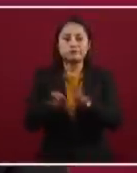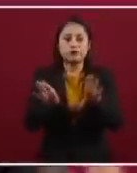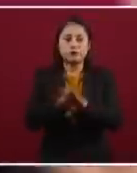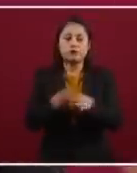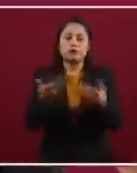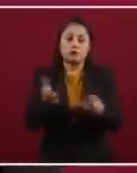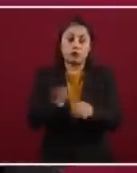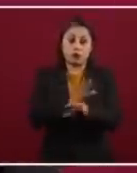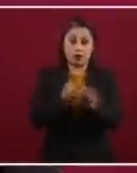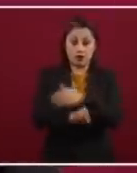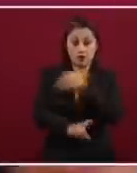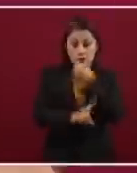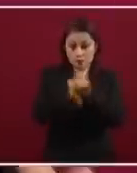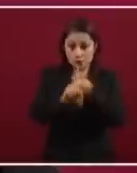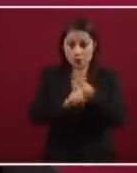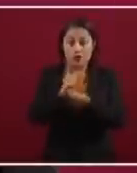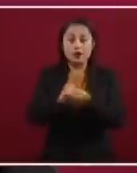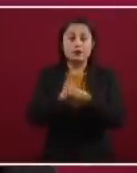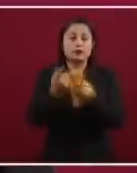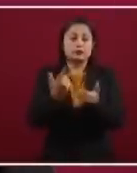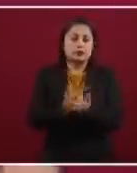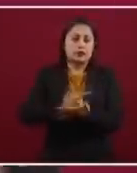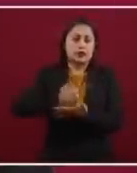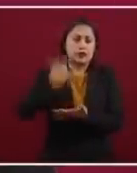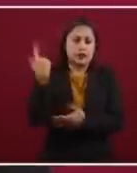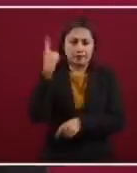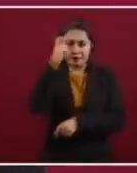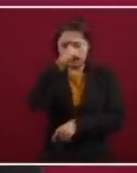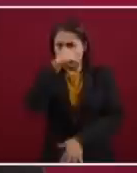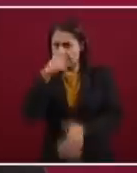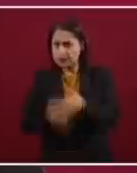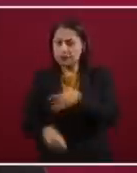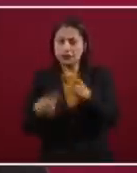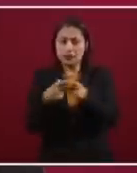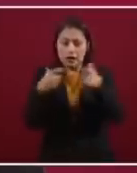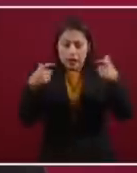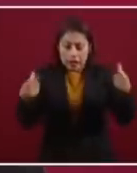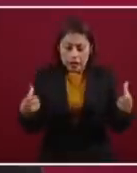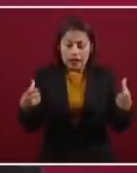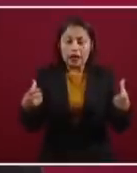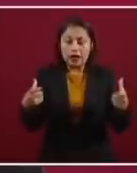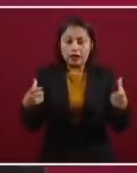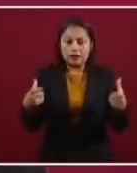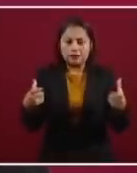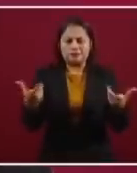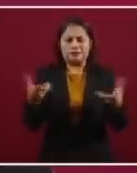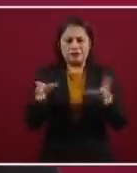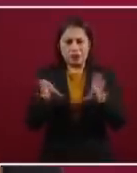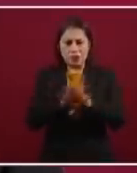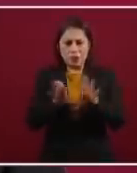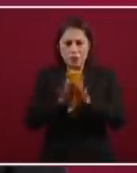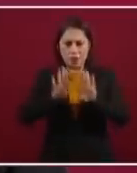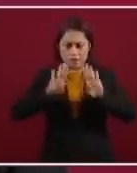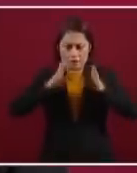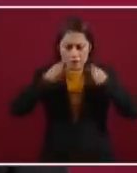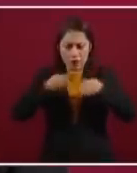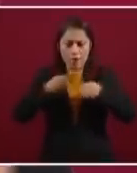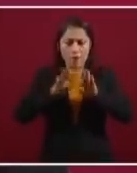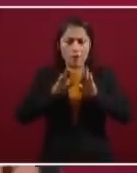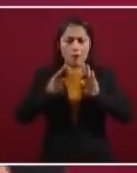tanto en tamaño como en complejidad no se puede estar pensando médicamente en esos problemas